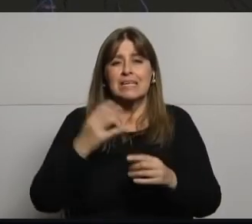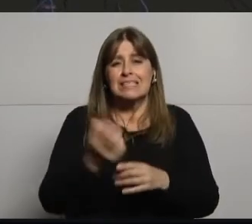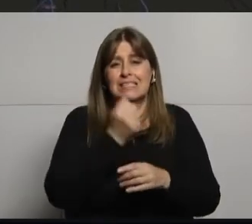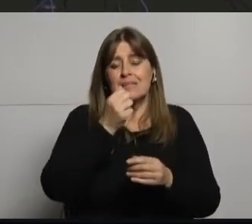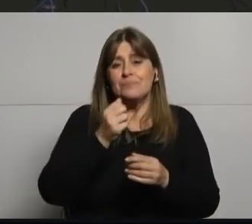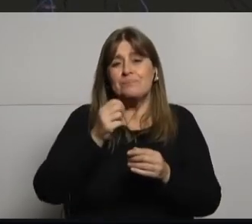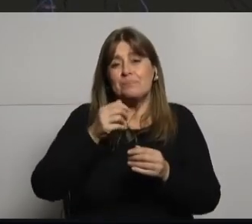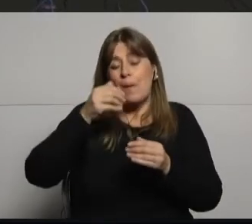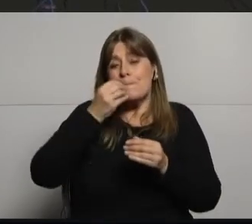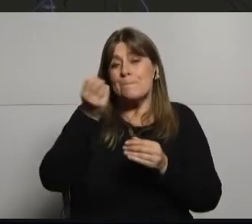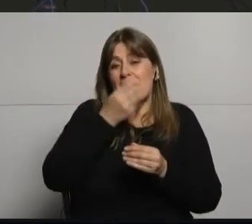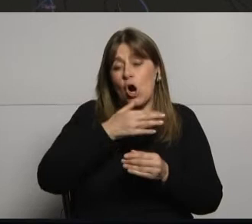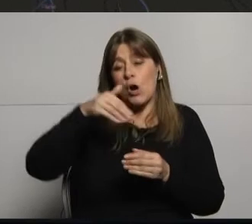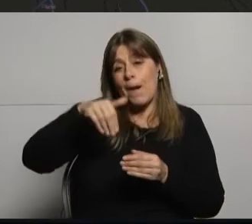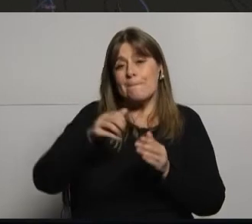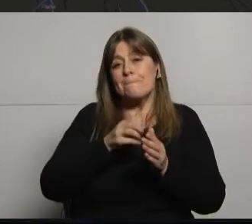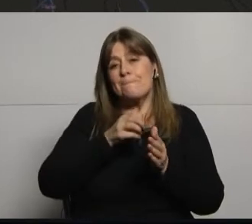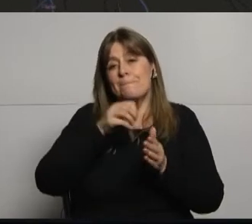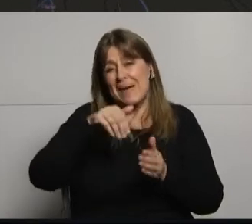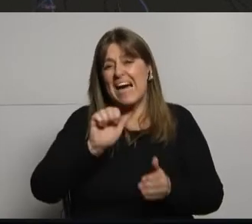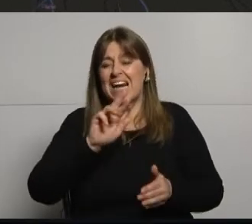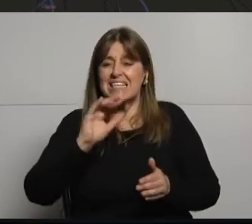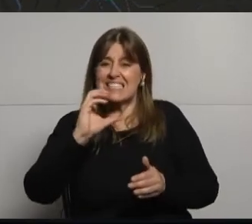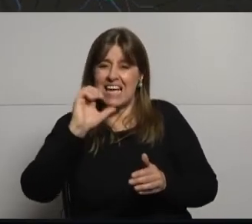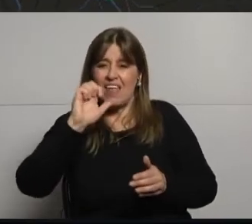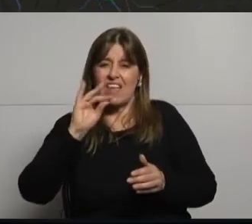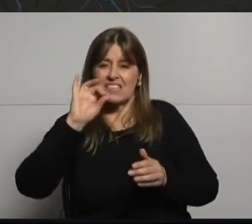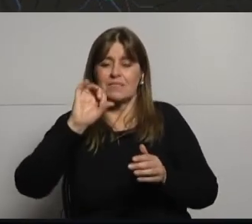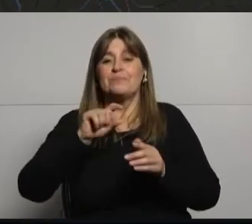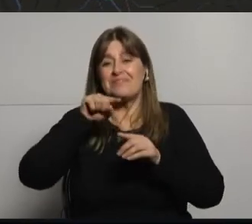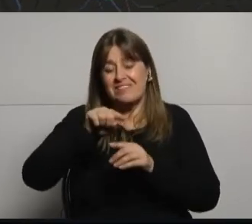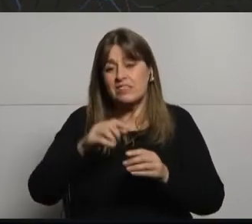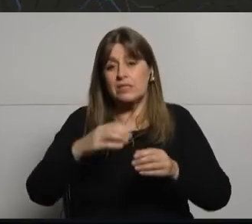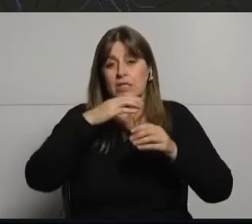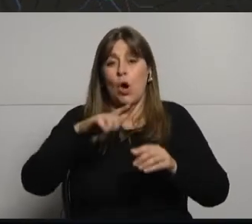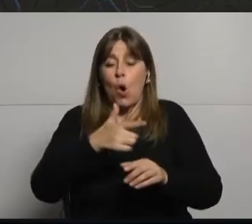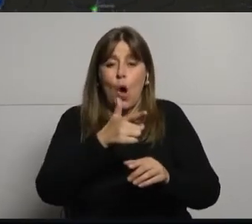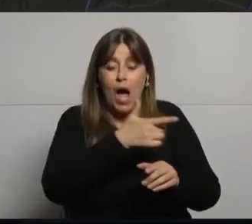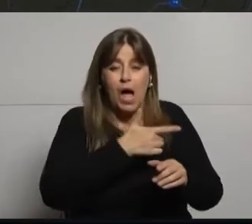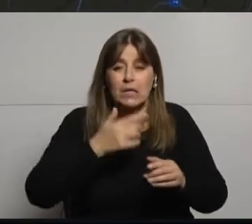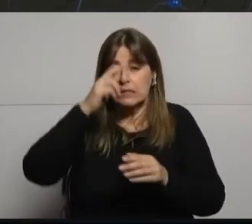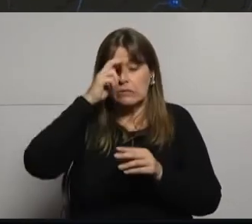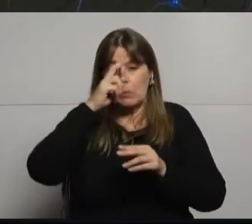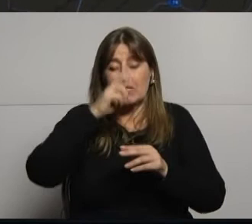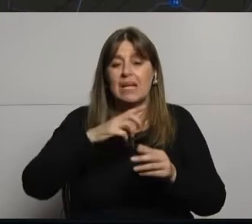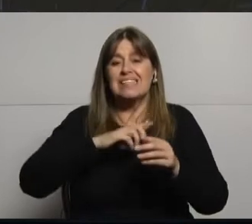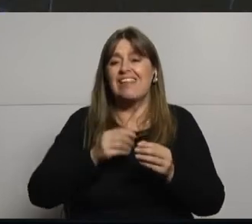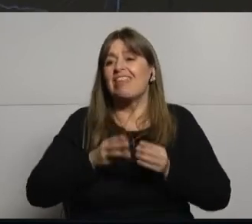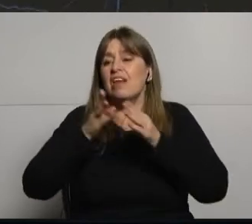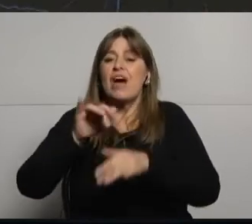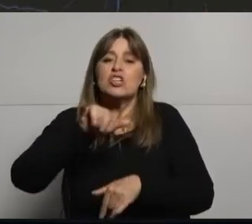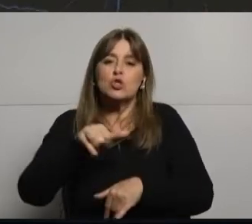Mercedes, porque está a 33 minutos. Si Mercedes estuviera saturado, deriva a Jung, y si Jung